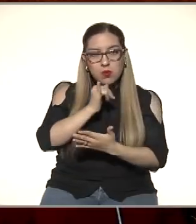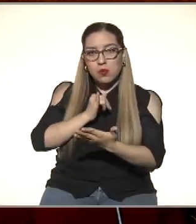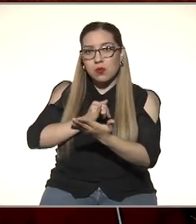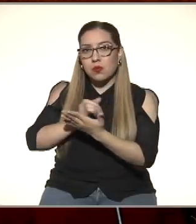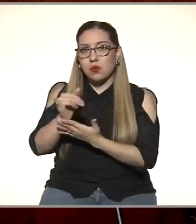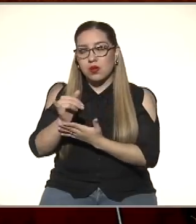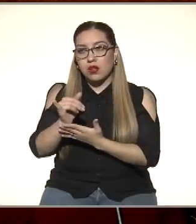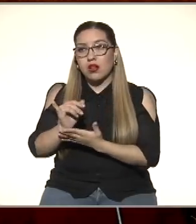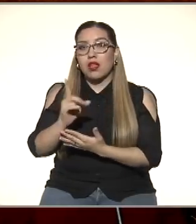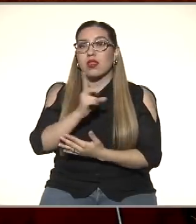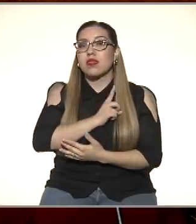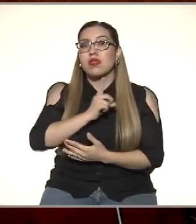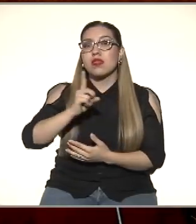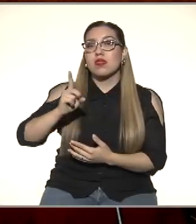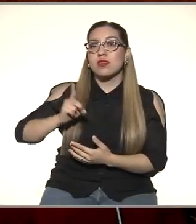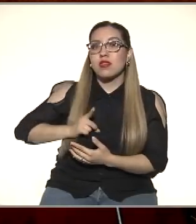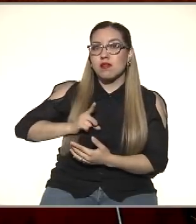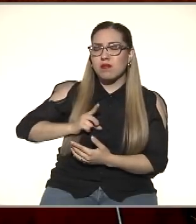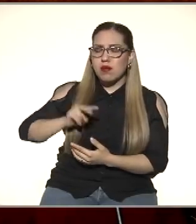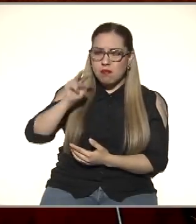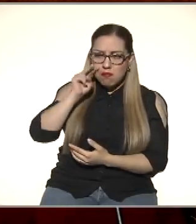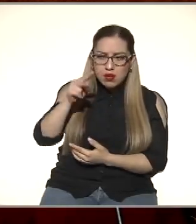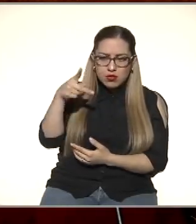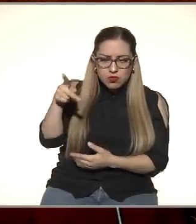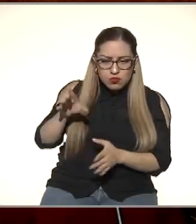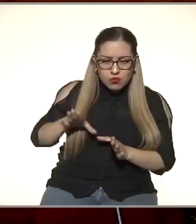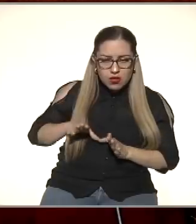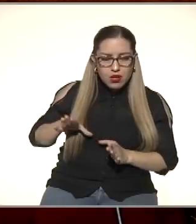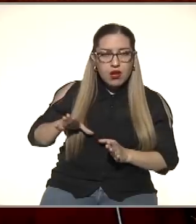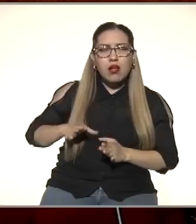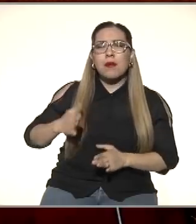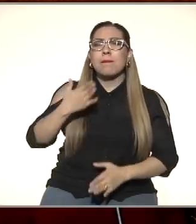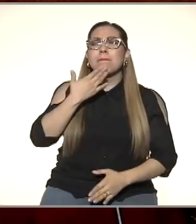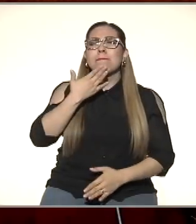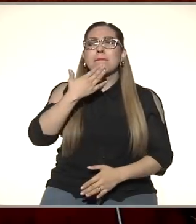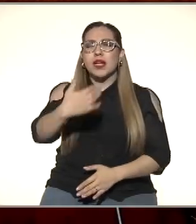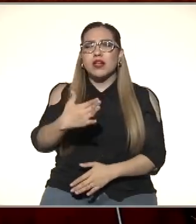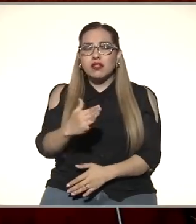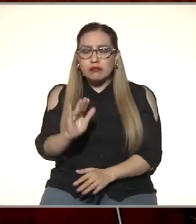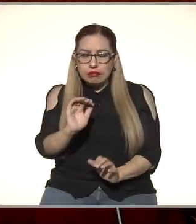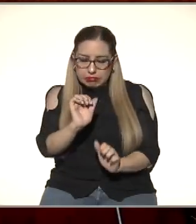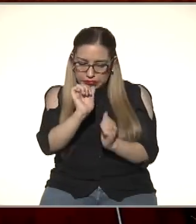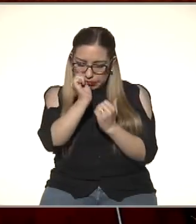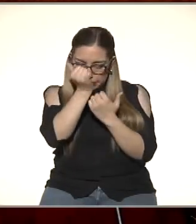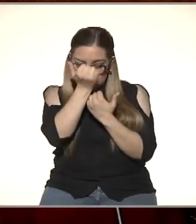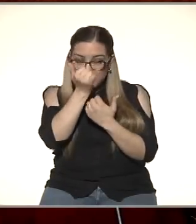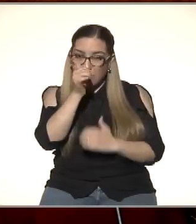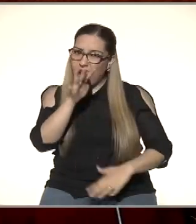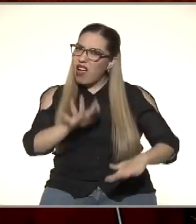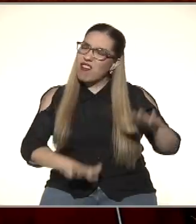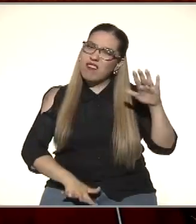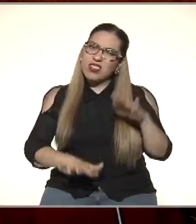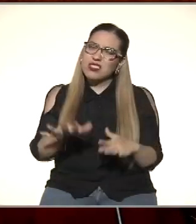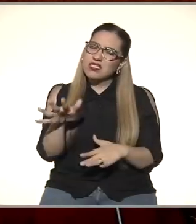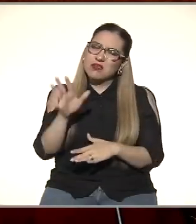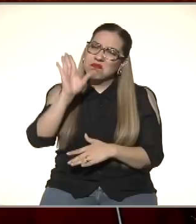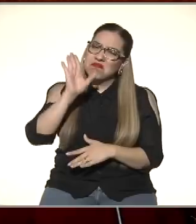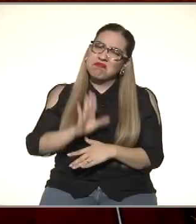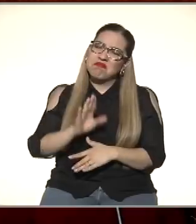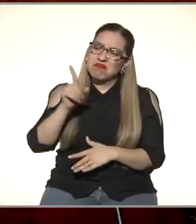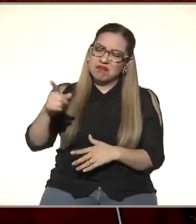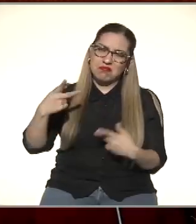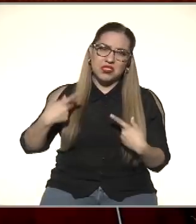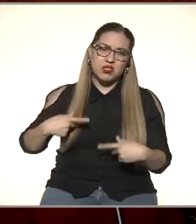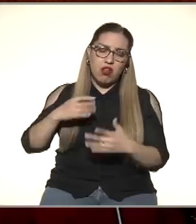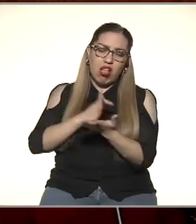de reparación. Sí. Es que el problema es que muchas veces no se siente que la persona que